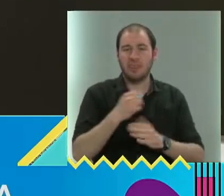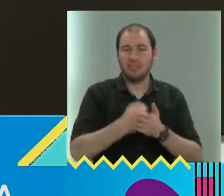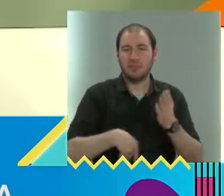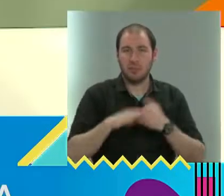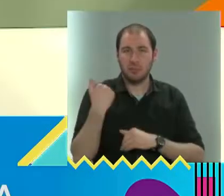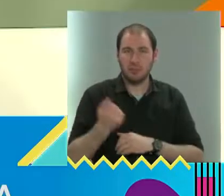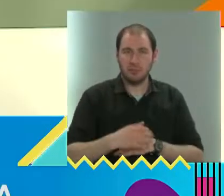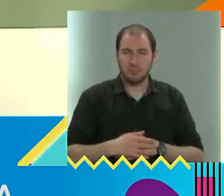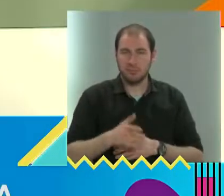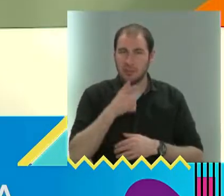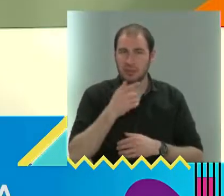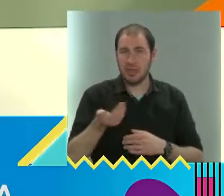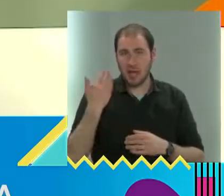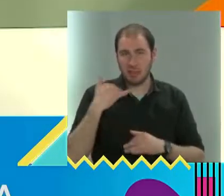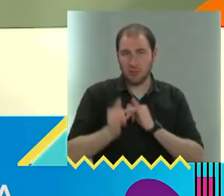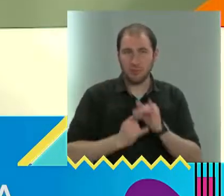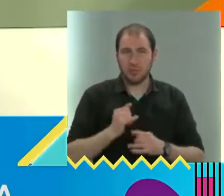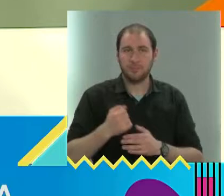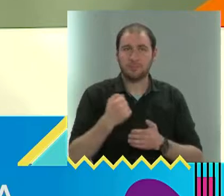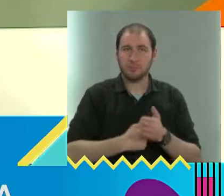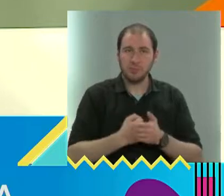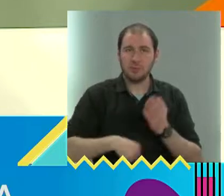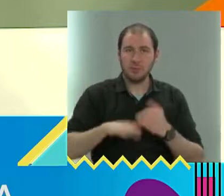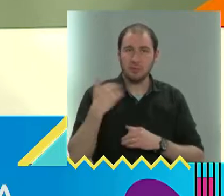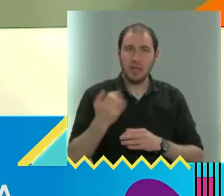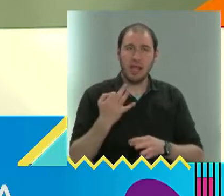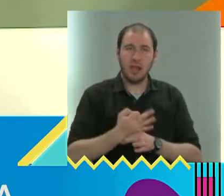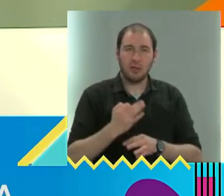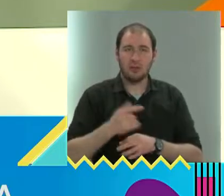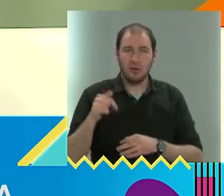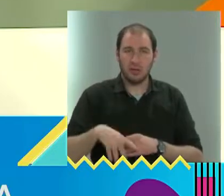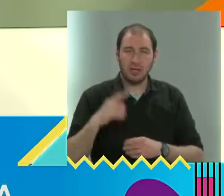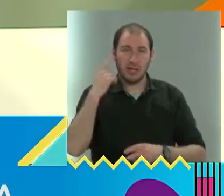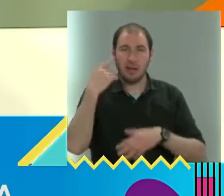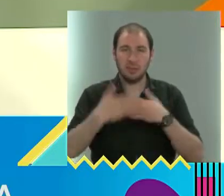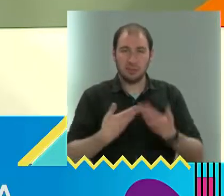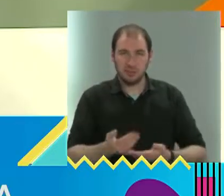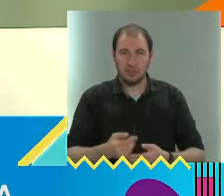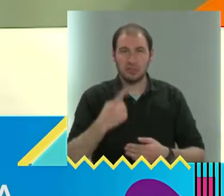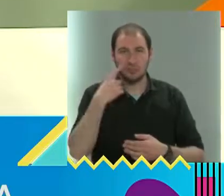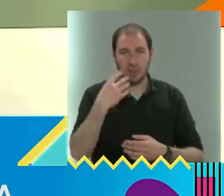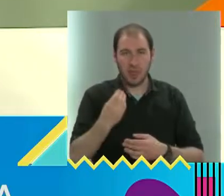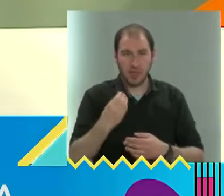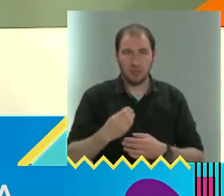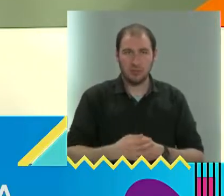principal? Yo creo que lo dije en un principio, el desafío principal de la educación hoy es formar ciudadanos